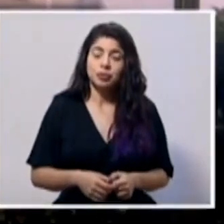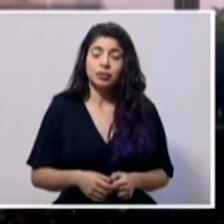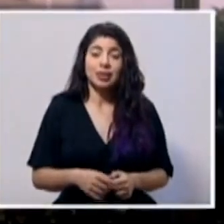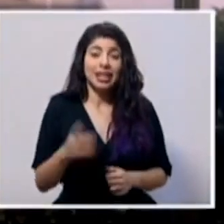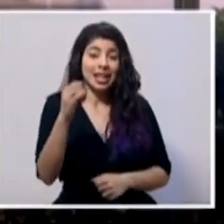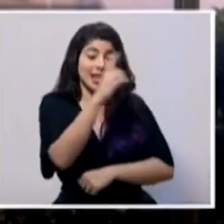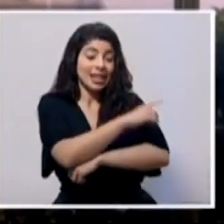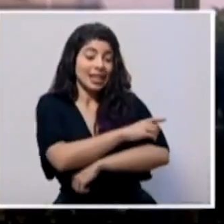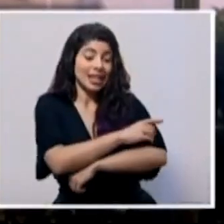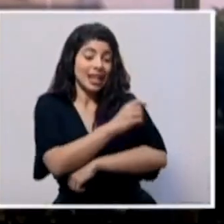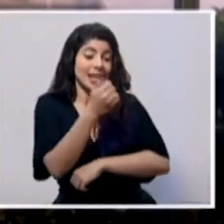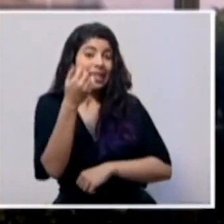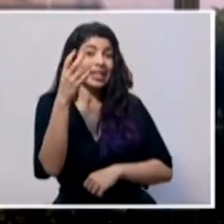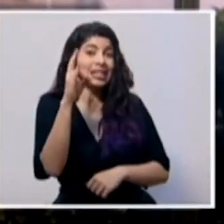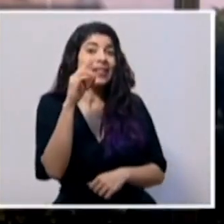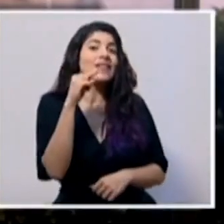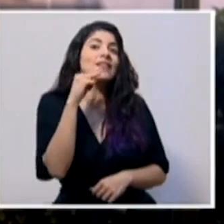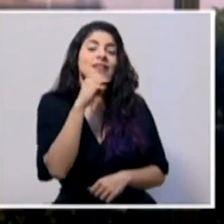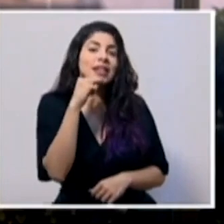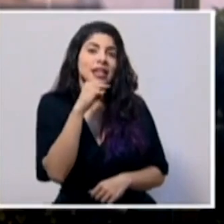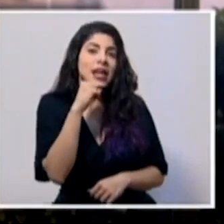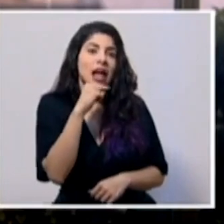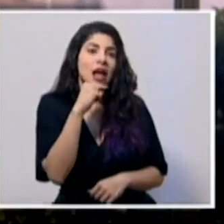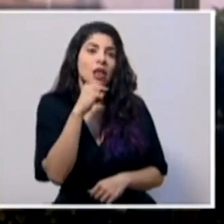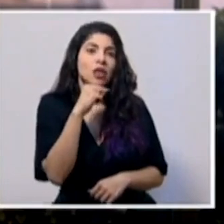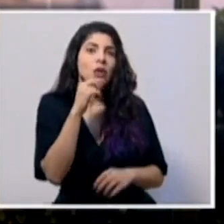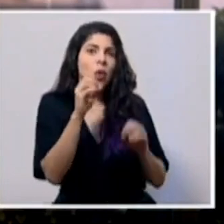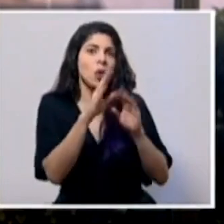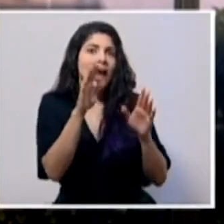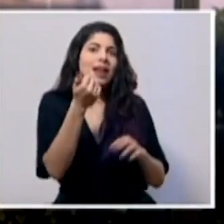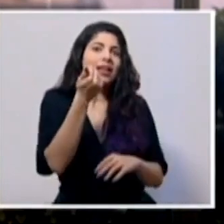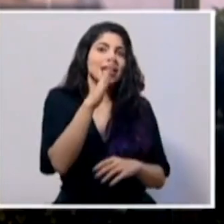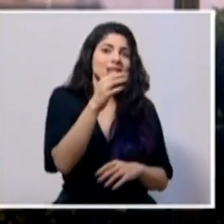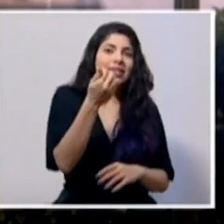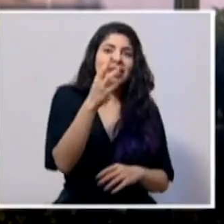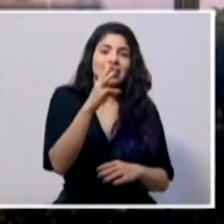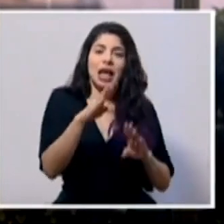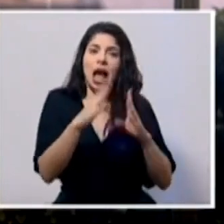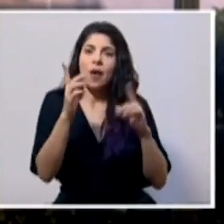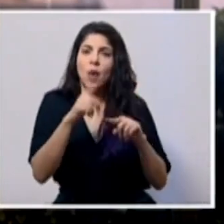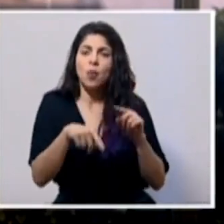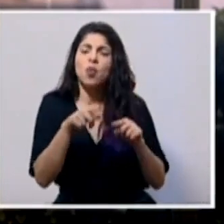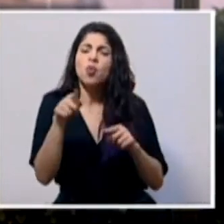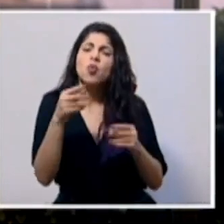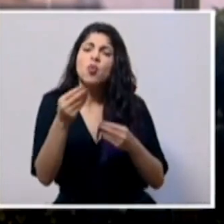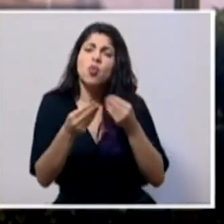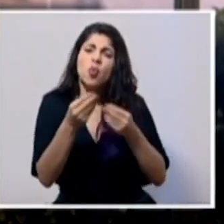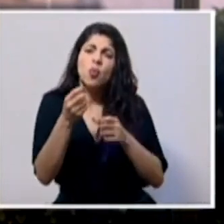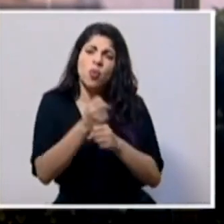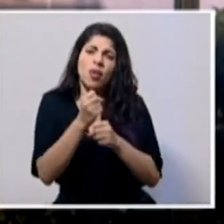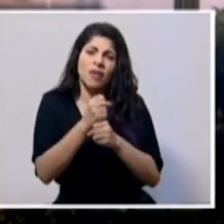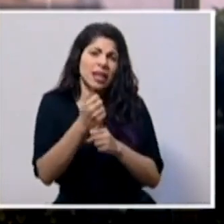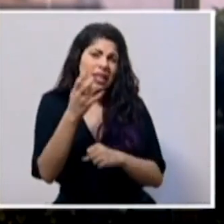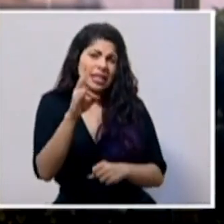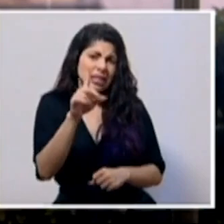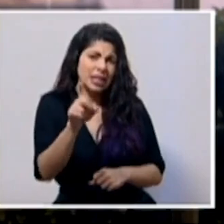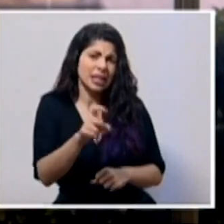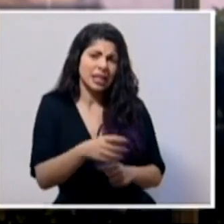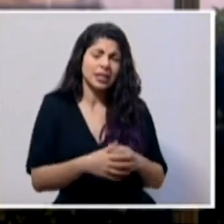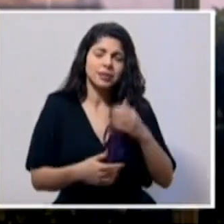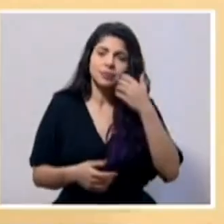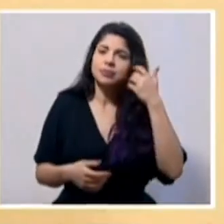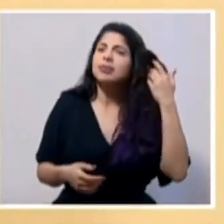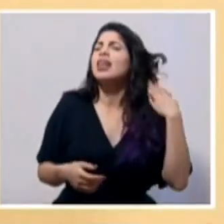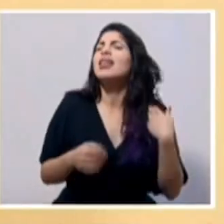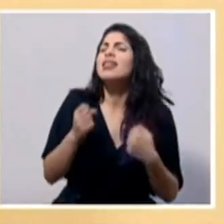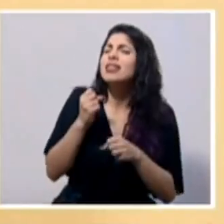17... Es feriado, ¿verdad? Y tenemos claro que el 15 y el 16 no se puede abrir. ¿Cómo se va a trabajar el día 17, Daniel?